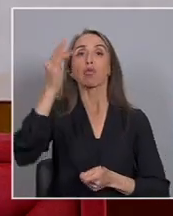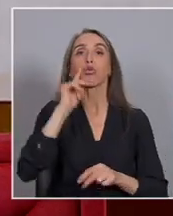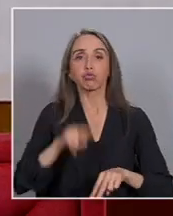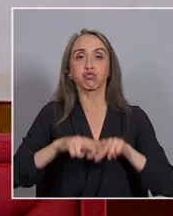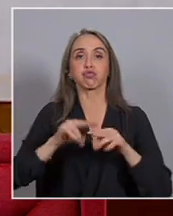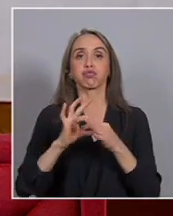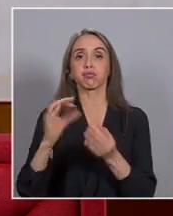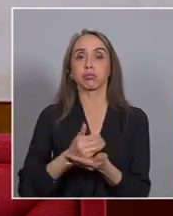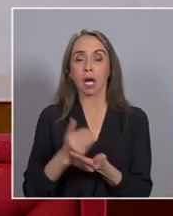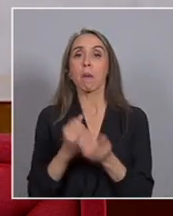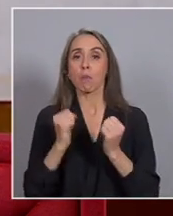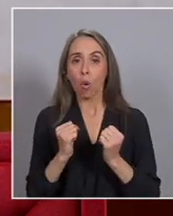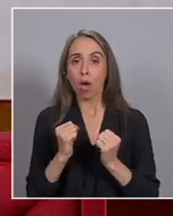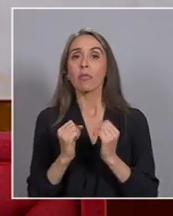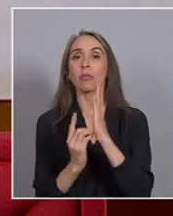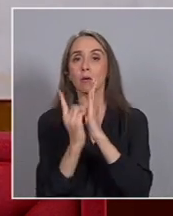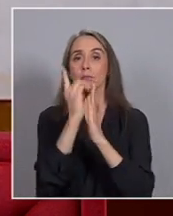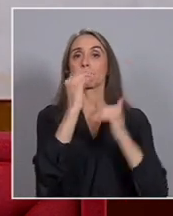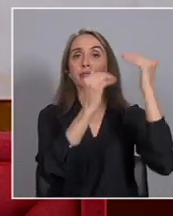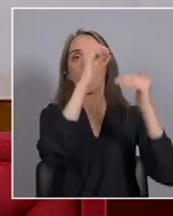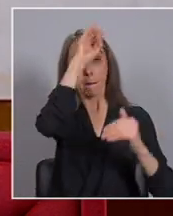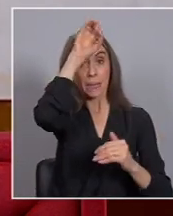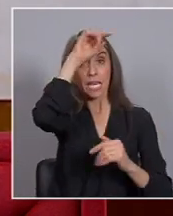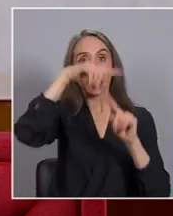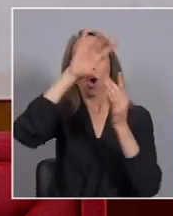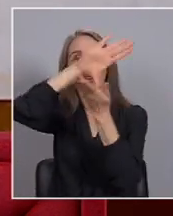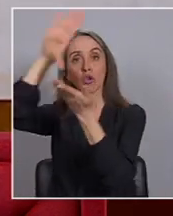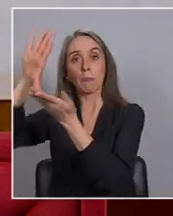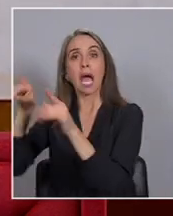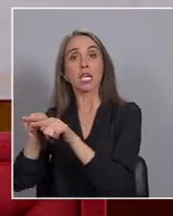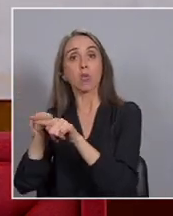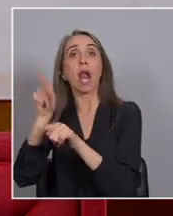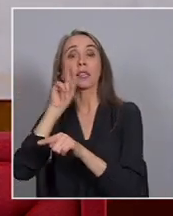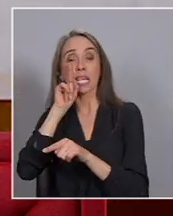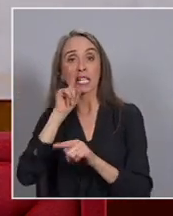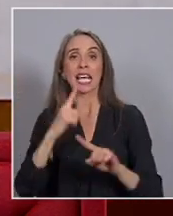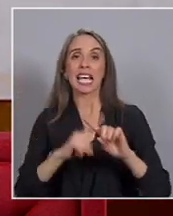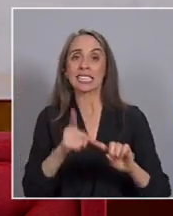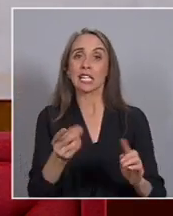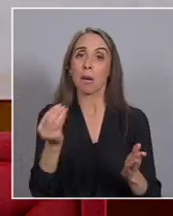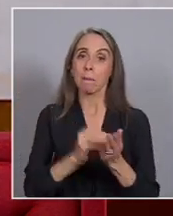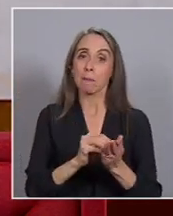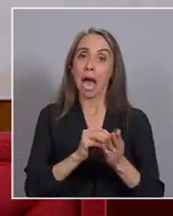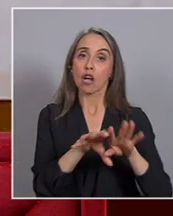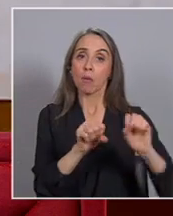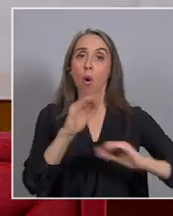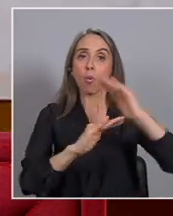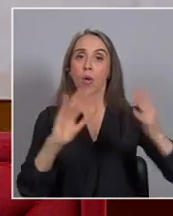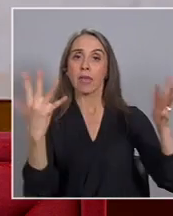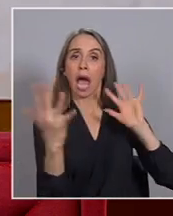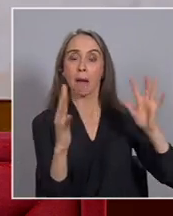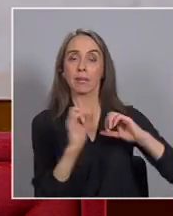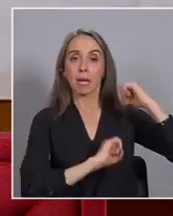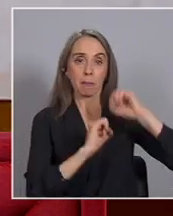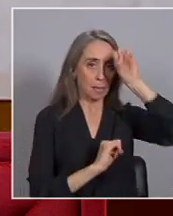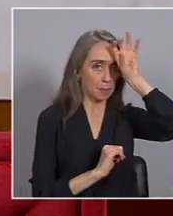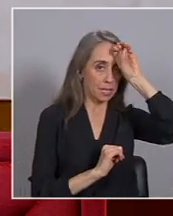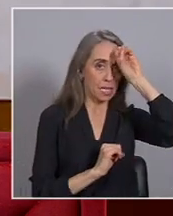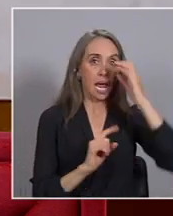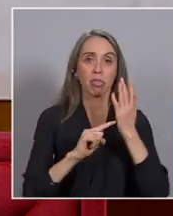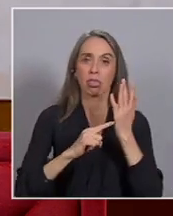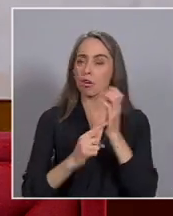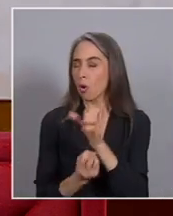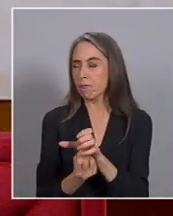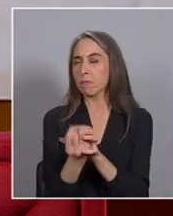Podemos avanzar en minería como lo han hecho países similares al nuestro, exigiendo mayor compromiso con el medio ambiente y con tecnología de